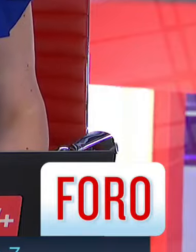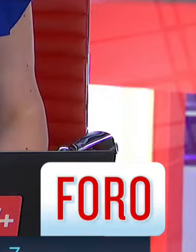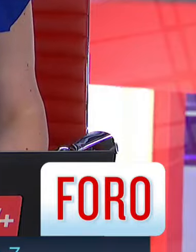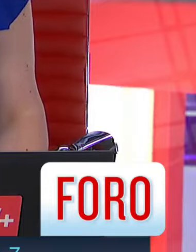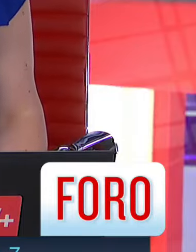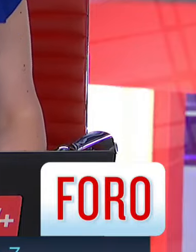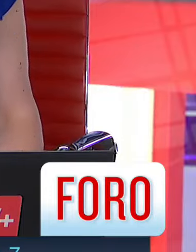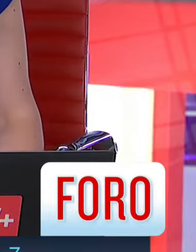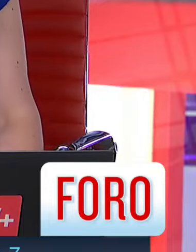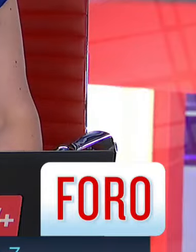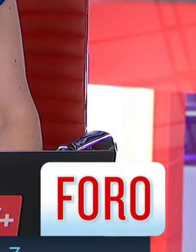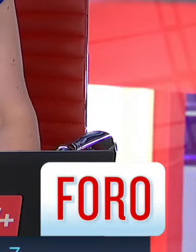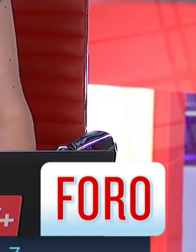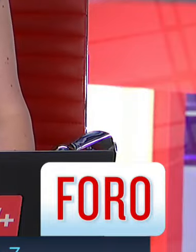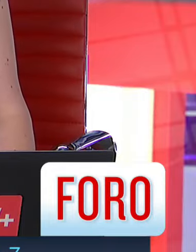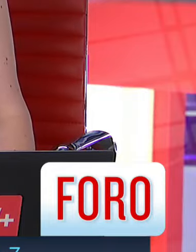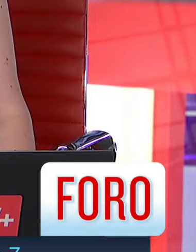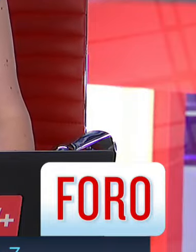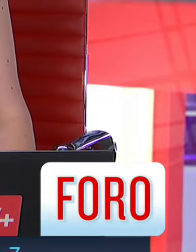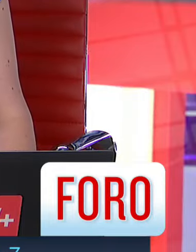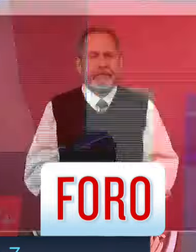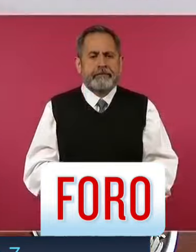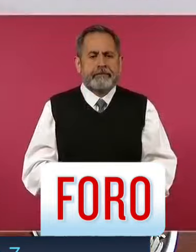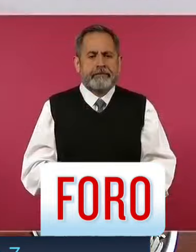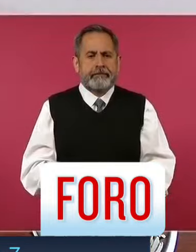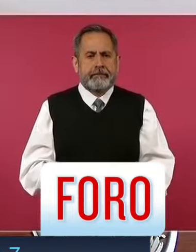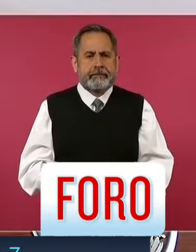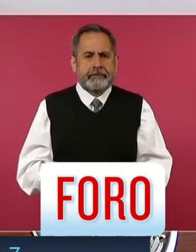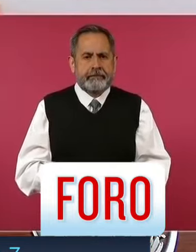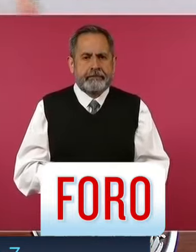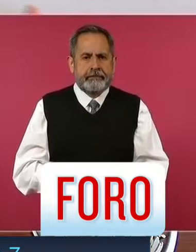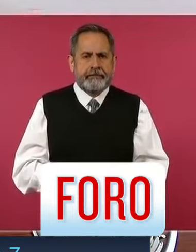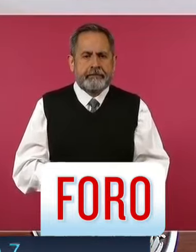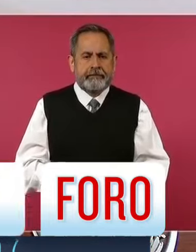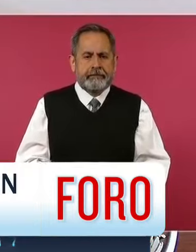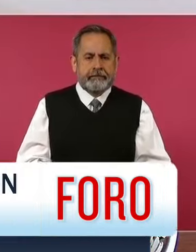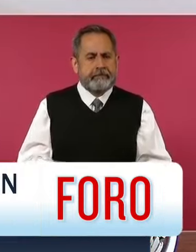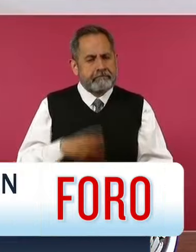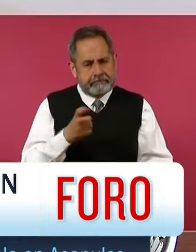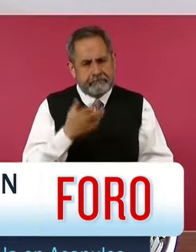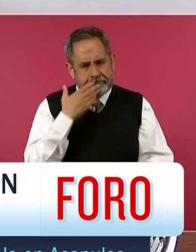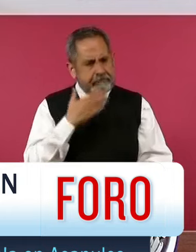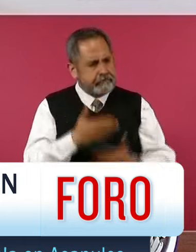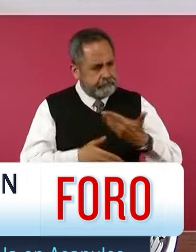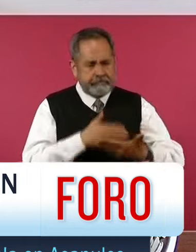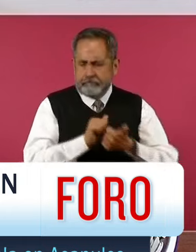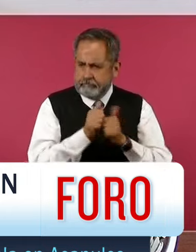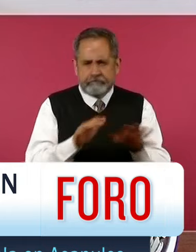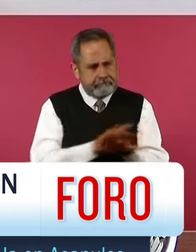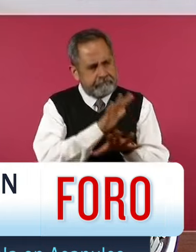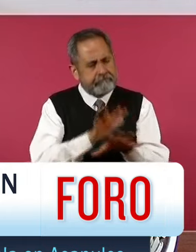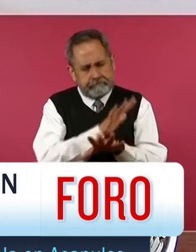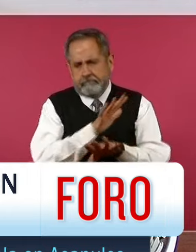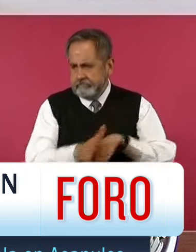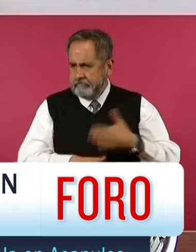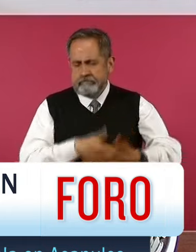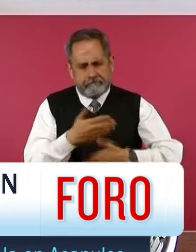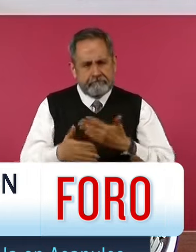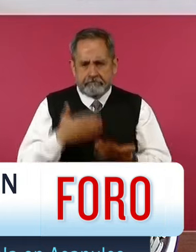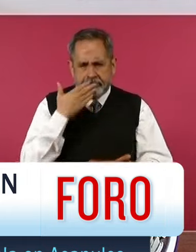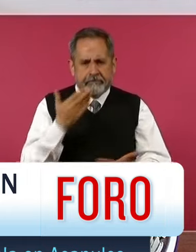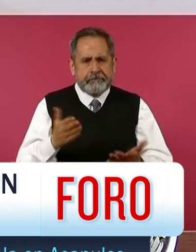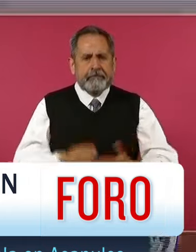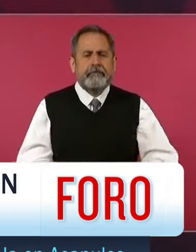El presidente Andrés Manuel López Obrador dijo esta mañana que será el Congreso el encargado de analizar los procedimientos